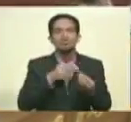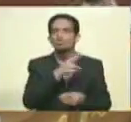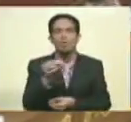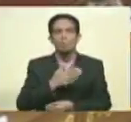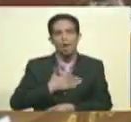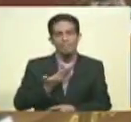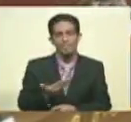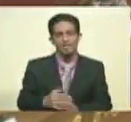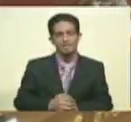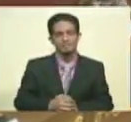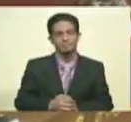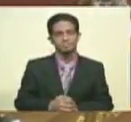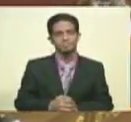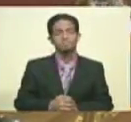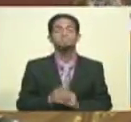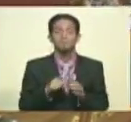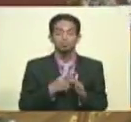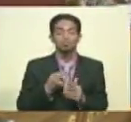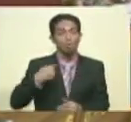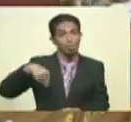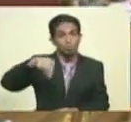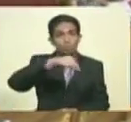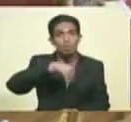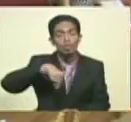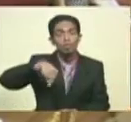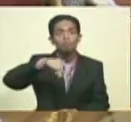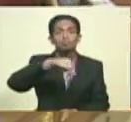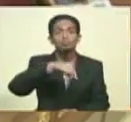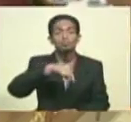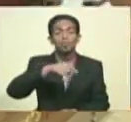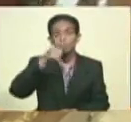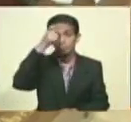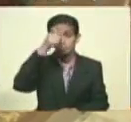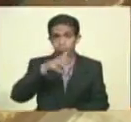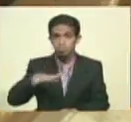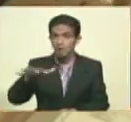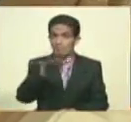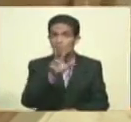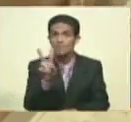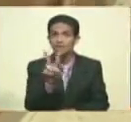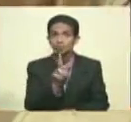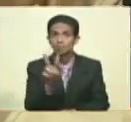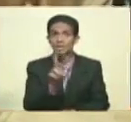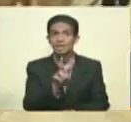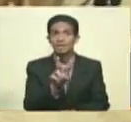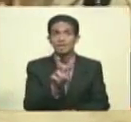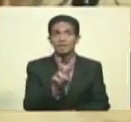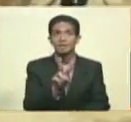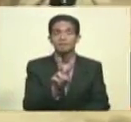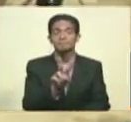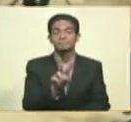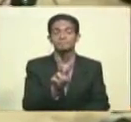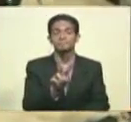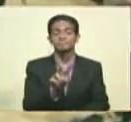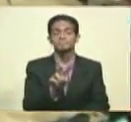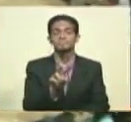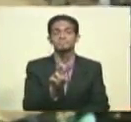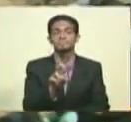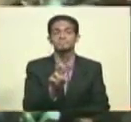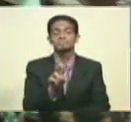En definitiva, nosotros entonces, compañeros, compañeras, este pueblo de Venezuela, incluyendo a los que nos